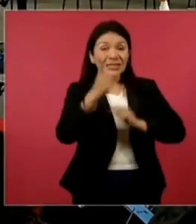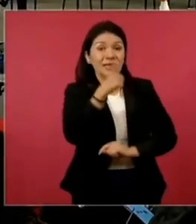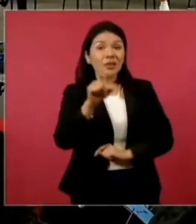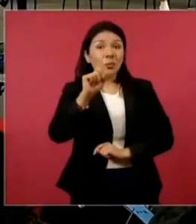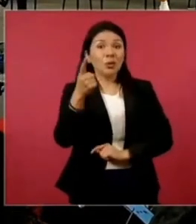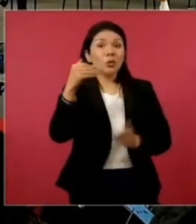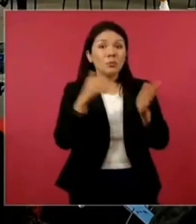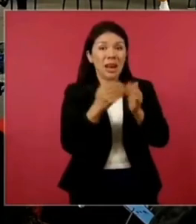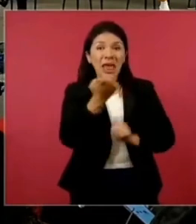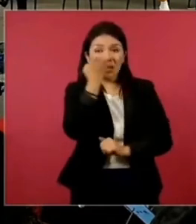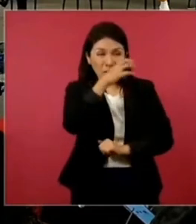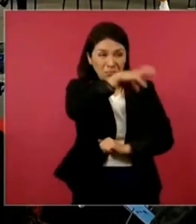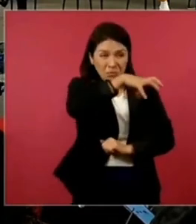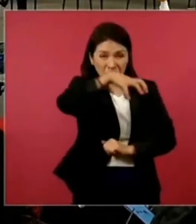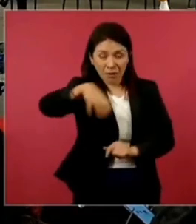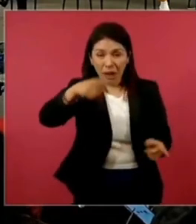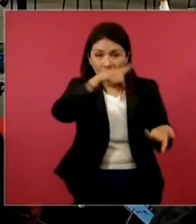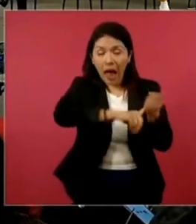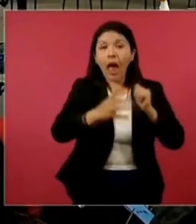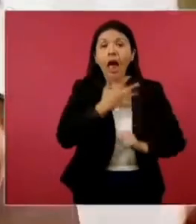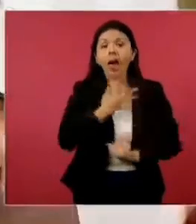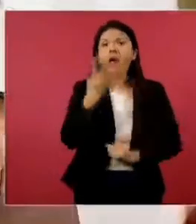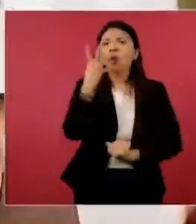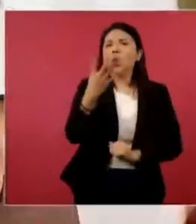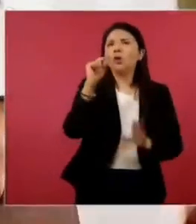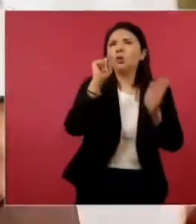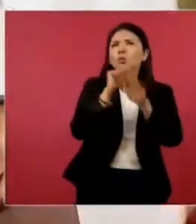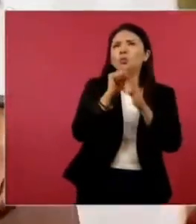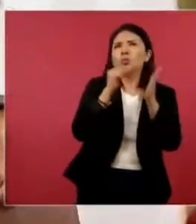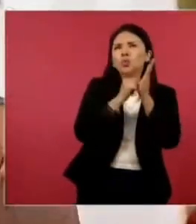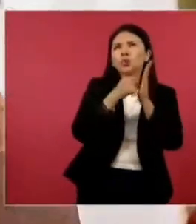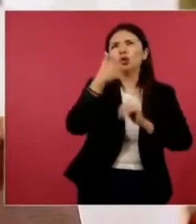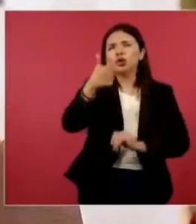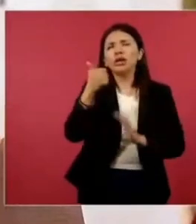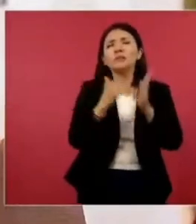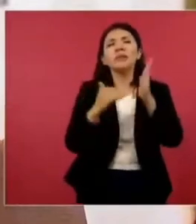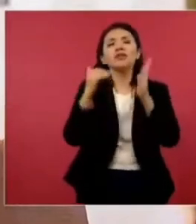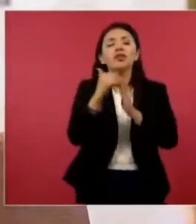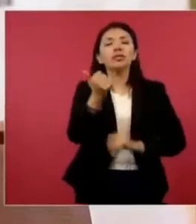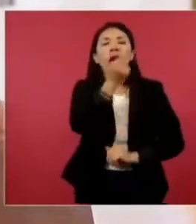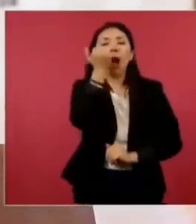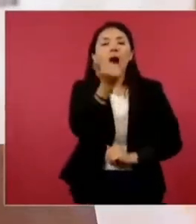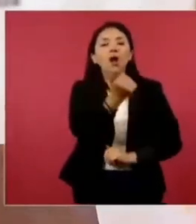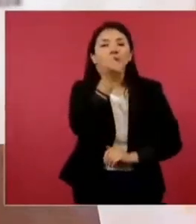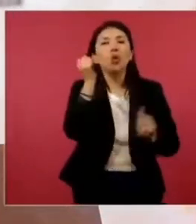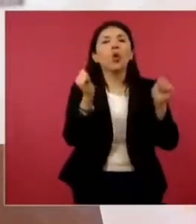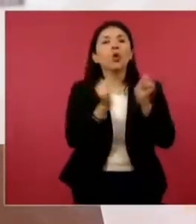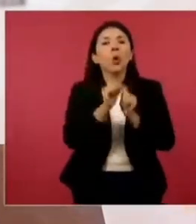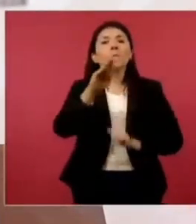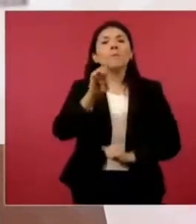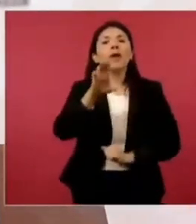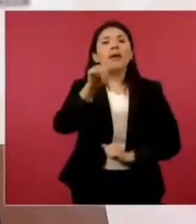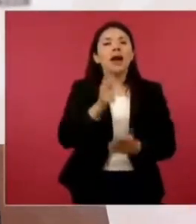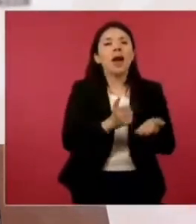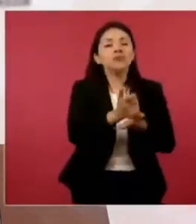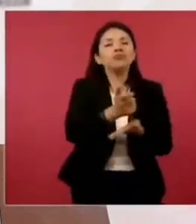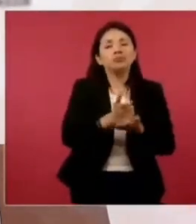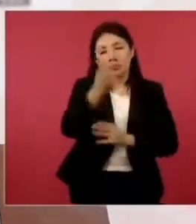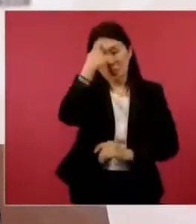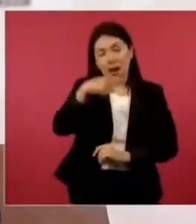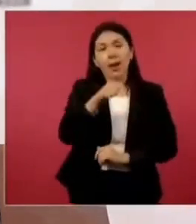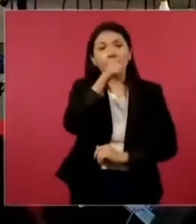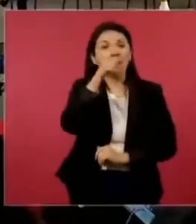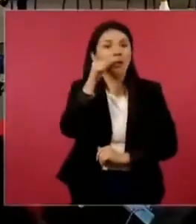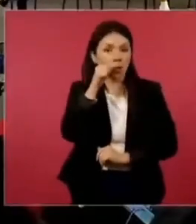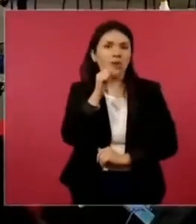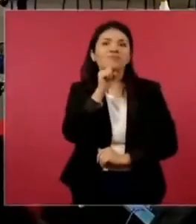escuelas prioritarias, ya tenemos a 4.6 millones de estudiantes con una beca Benito Juárez. La